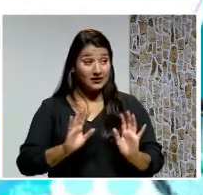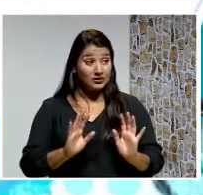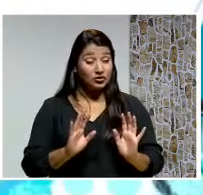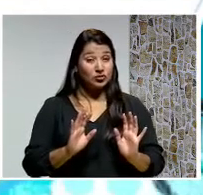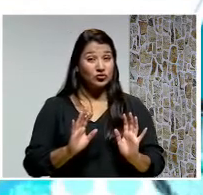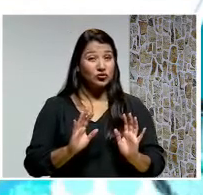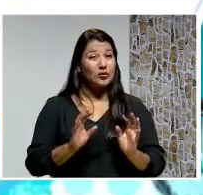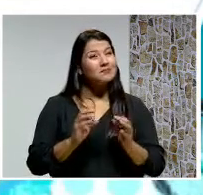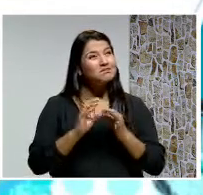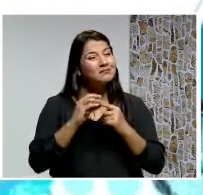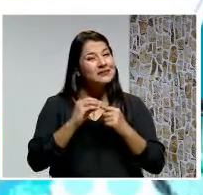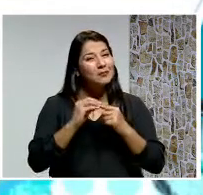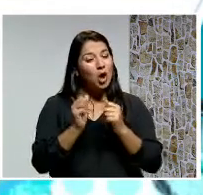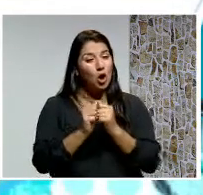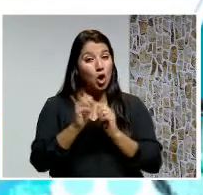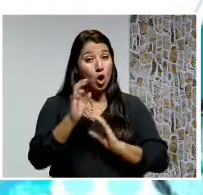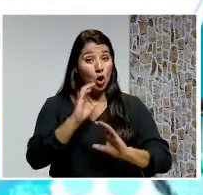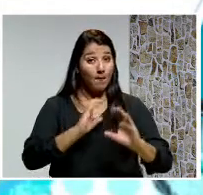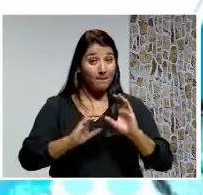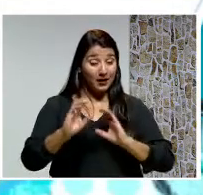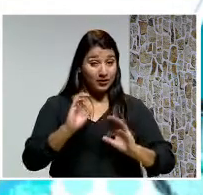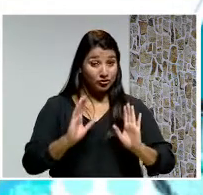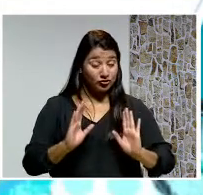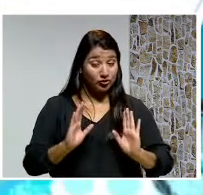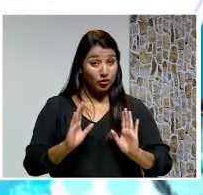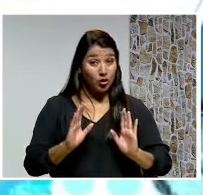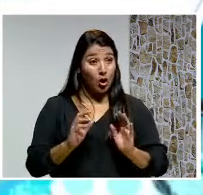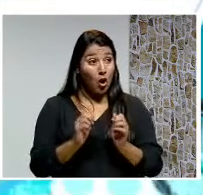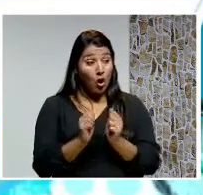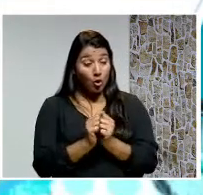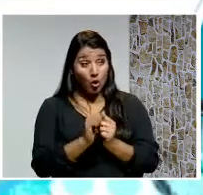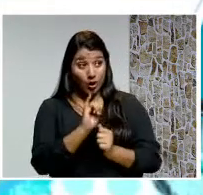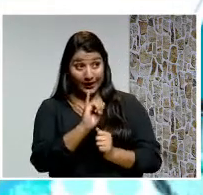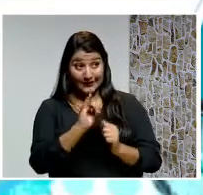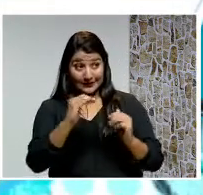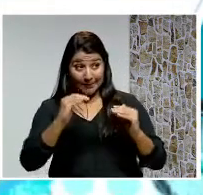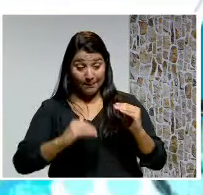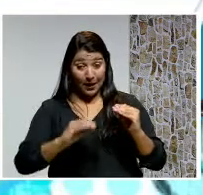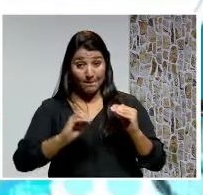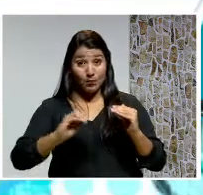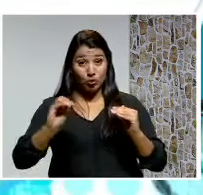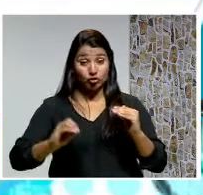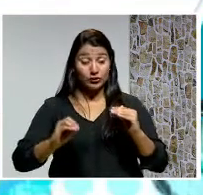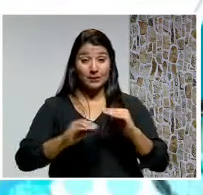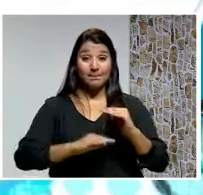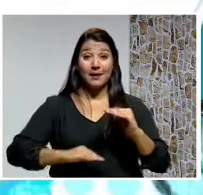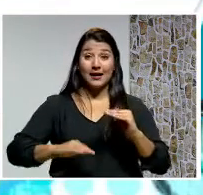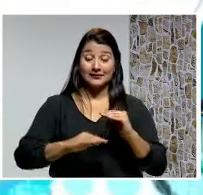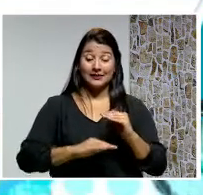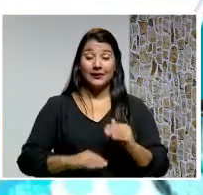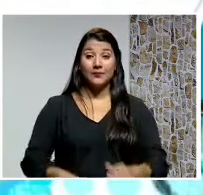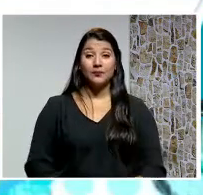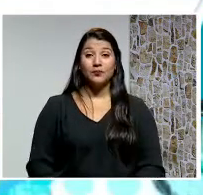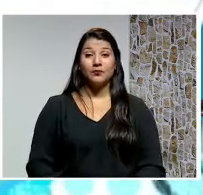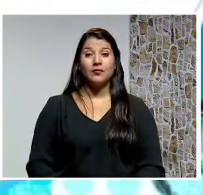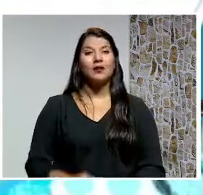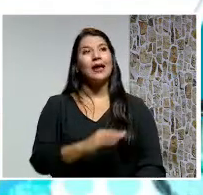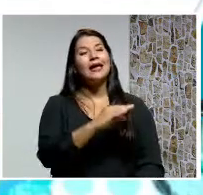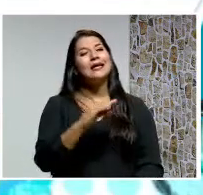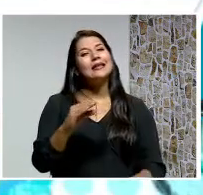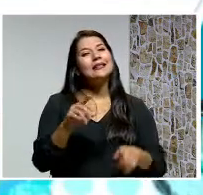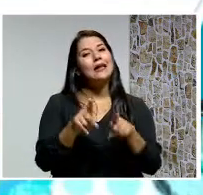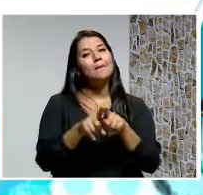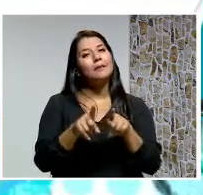meses, con esta medida que aplica de reducción de la baja de la tasa básica pasiva? Y